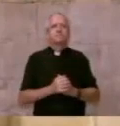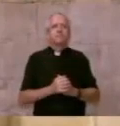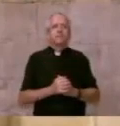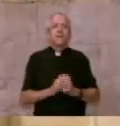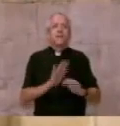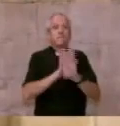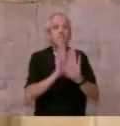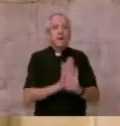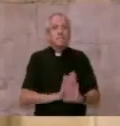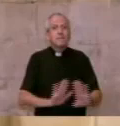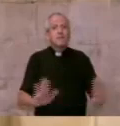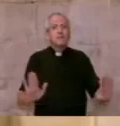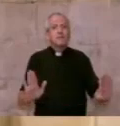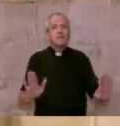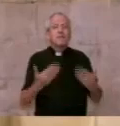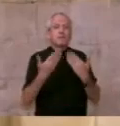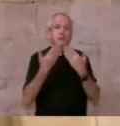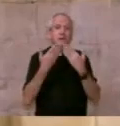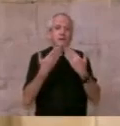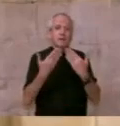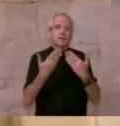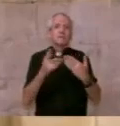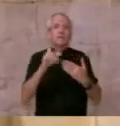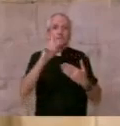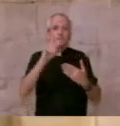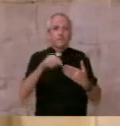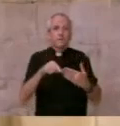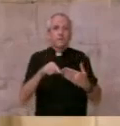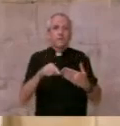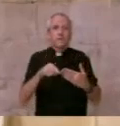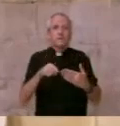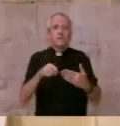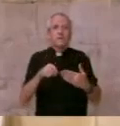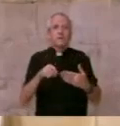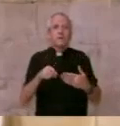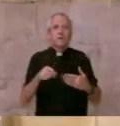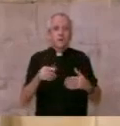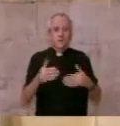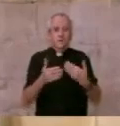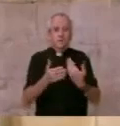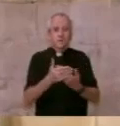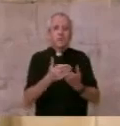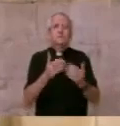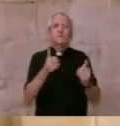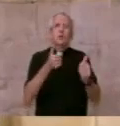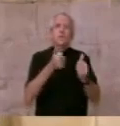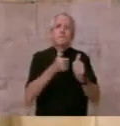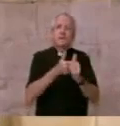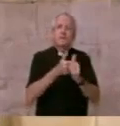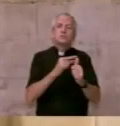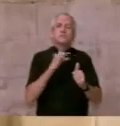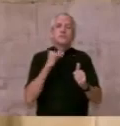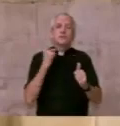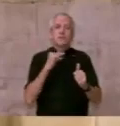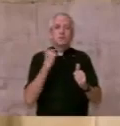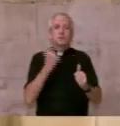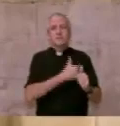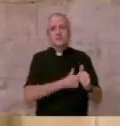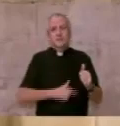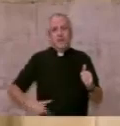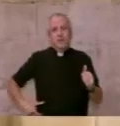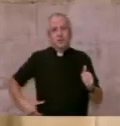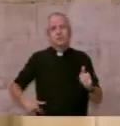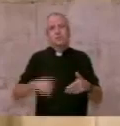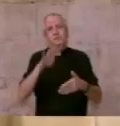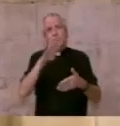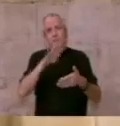Y finalmente, se adreça mi agradecimiento se dirige también a los sacerdotes,